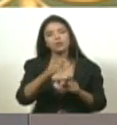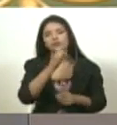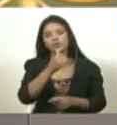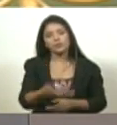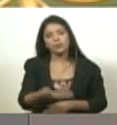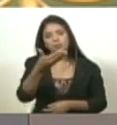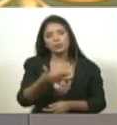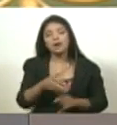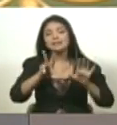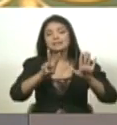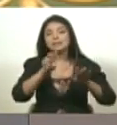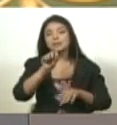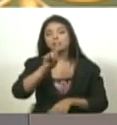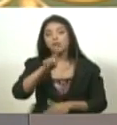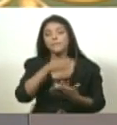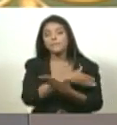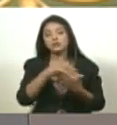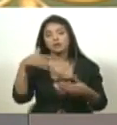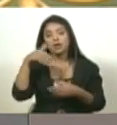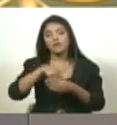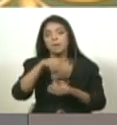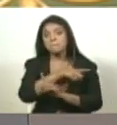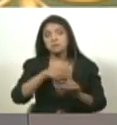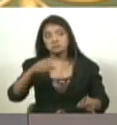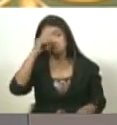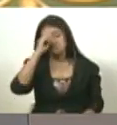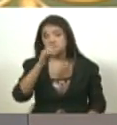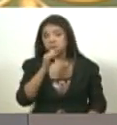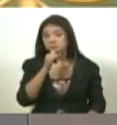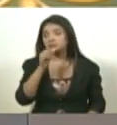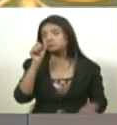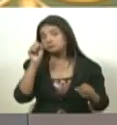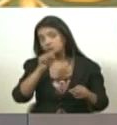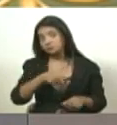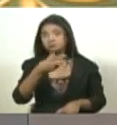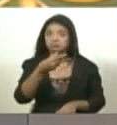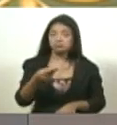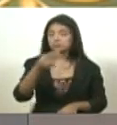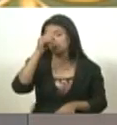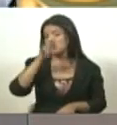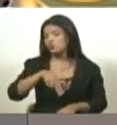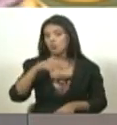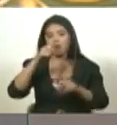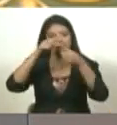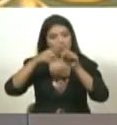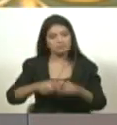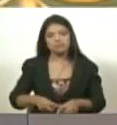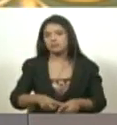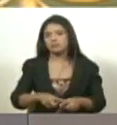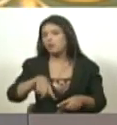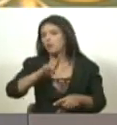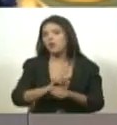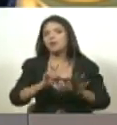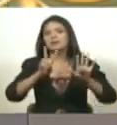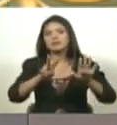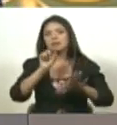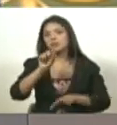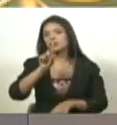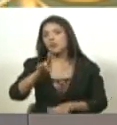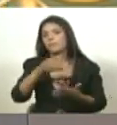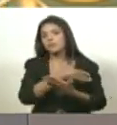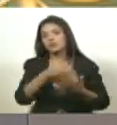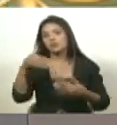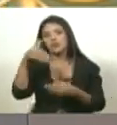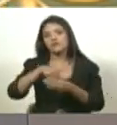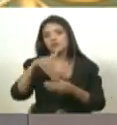son 7.1 millones de votos, pero nadie sabe si fueron sí o no. Nunca se discriminó. Es decir, fueron 7.1 millones de